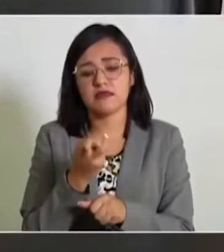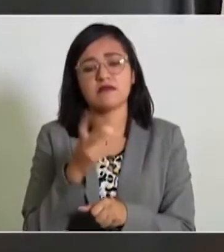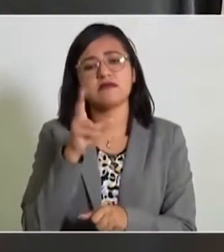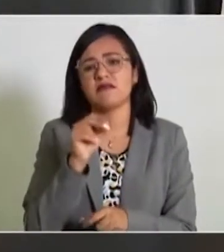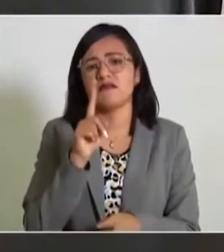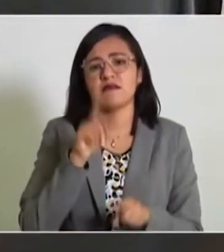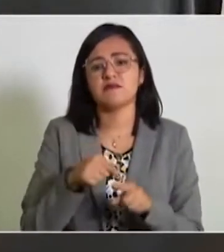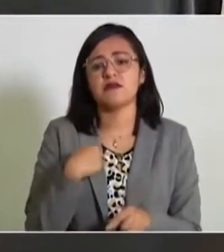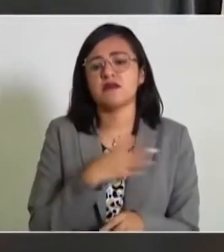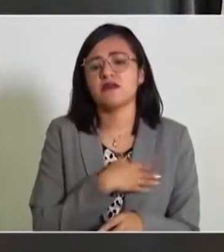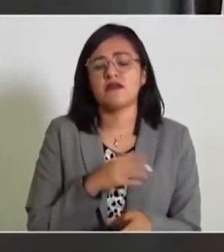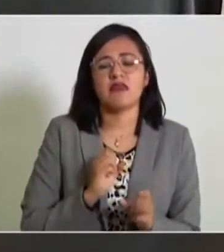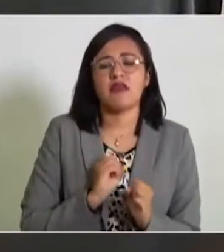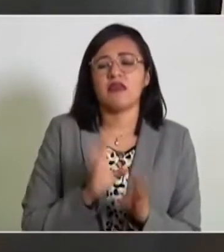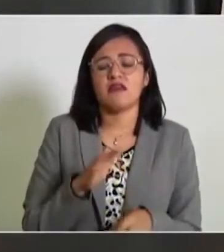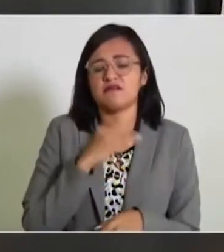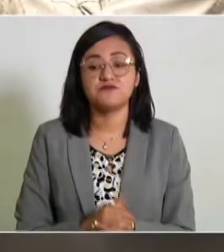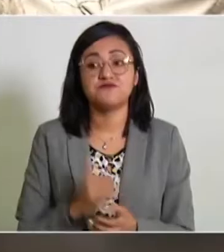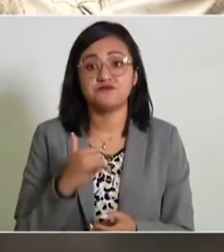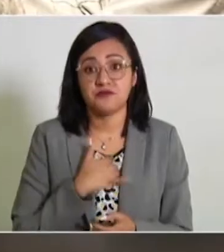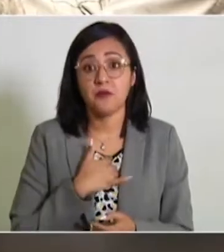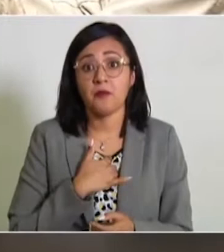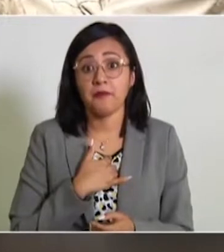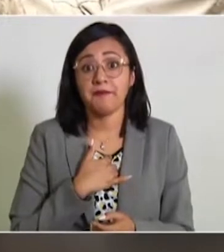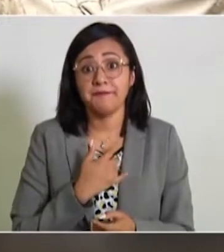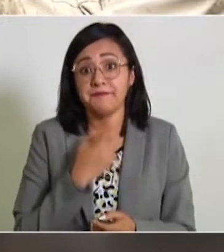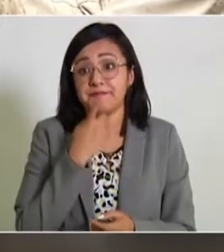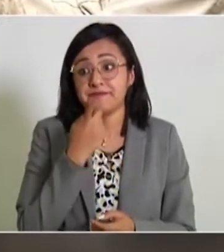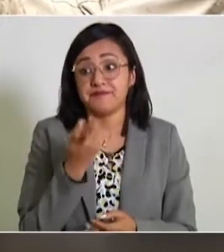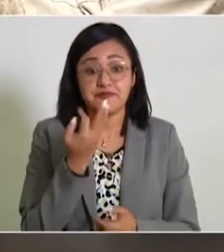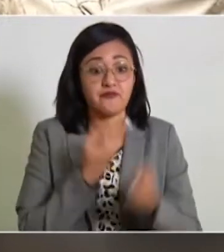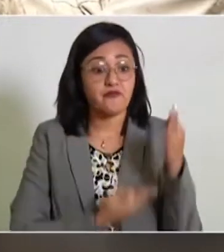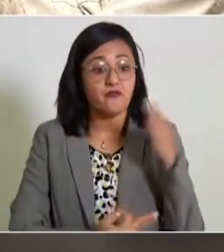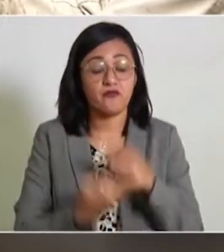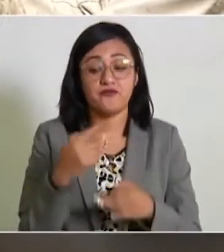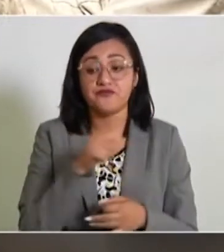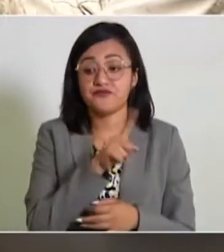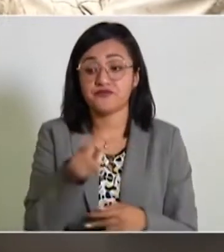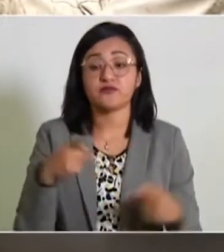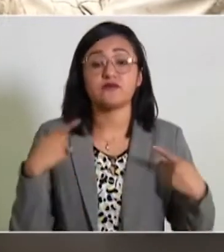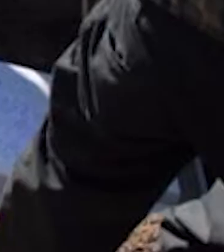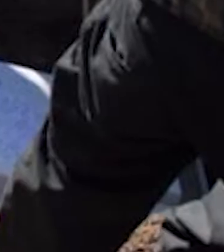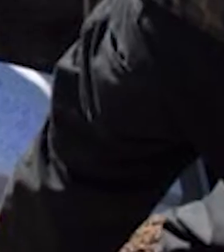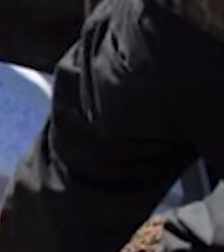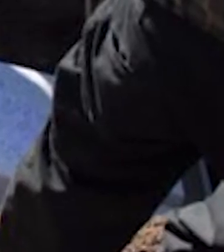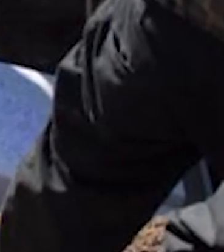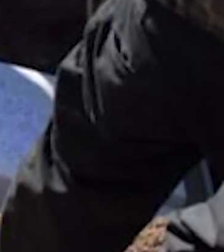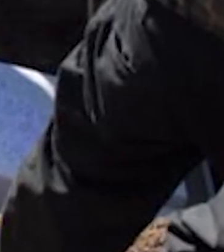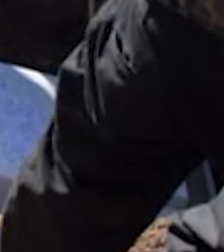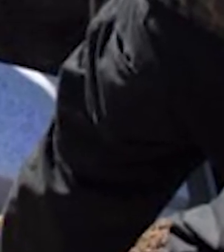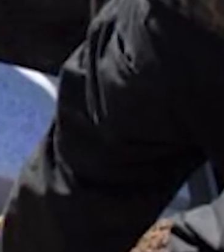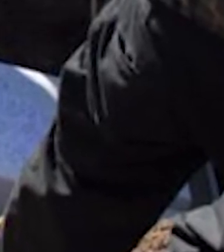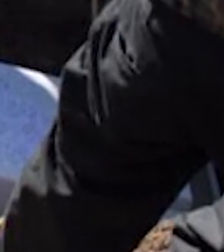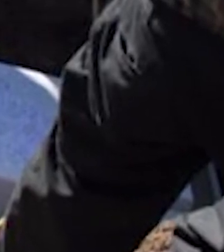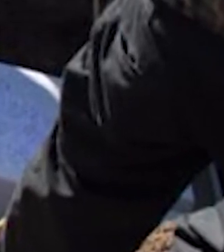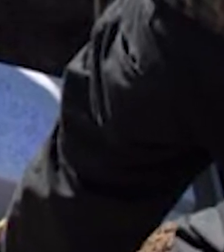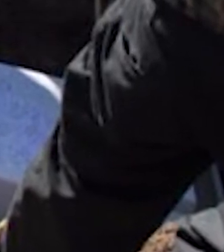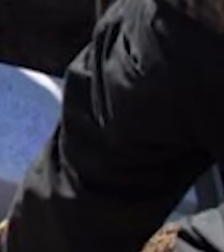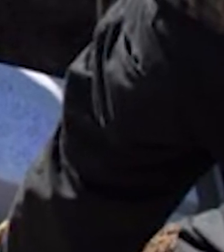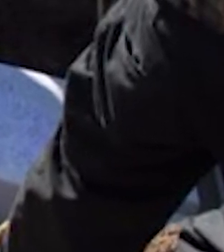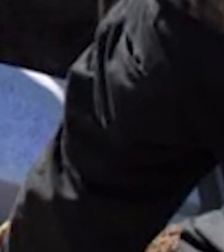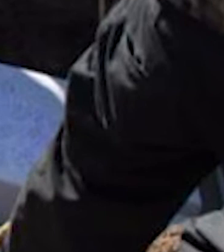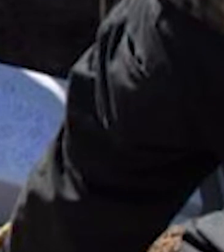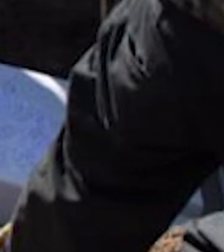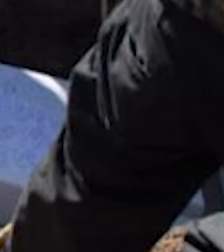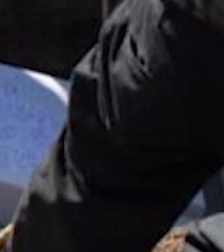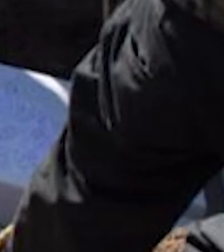solicitará el consejo de la judicatura a la fiscalía general del estado y a la secretaria de seguridad pública revisar escrupulosamente el desempeño